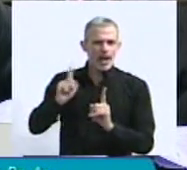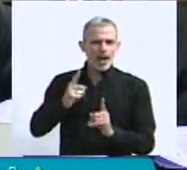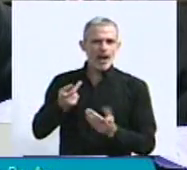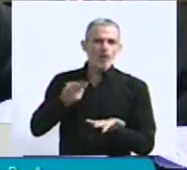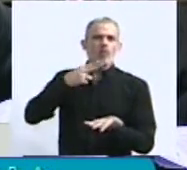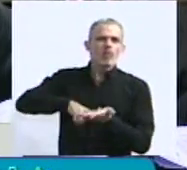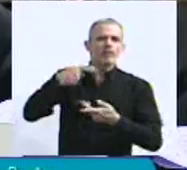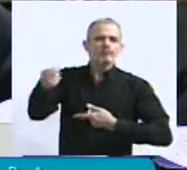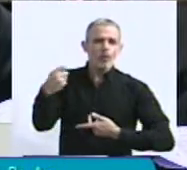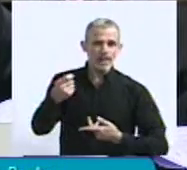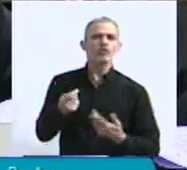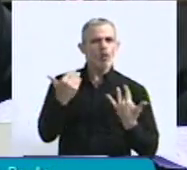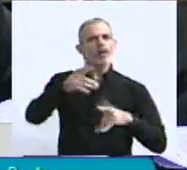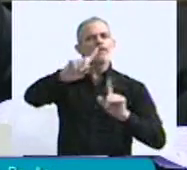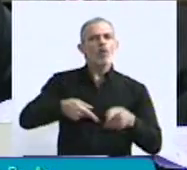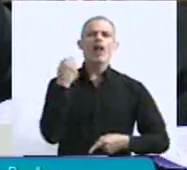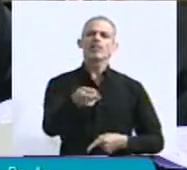pudieran acceder a un haber previsional.